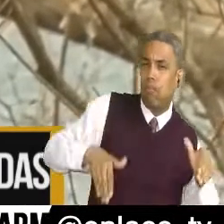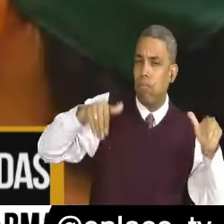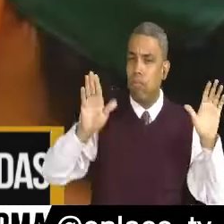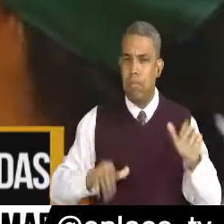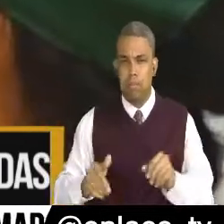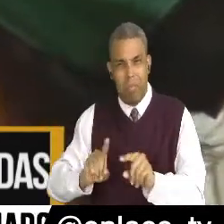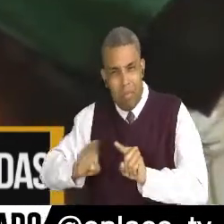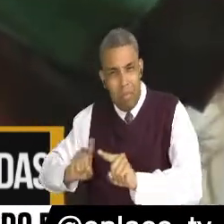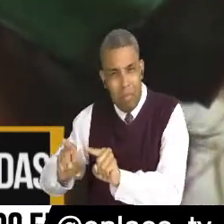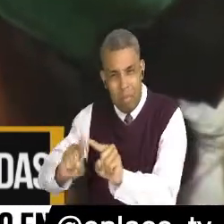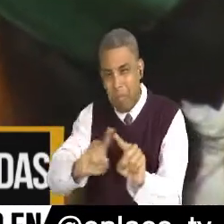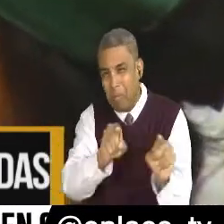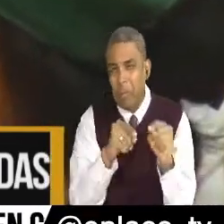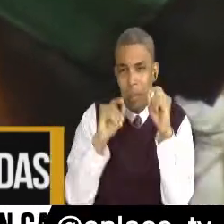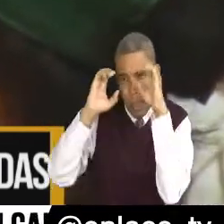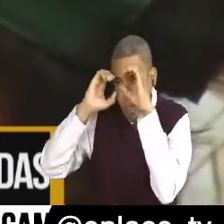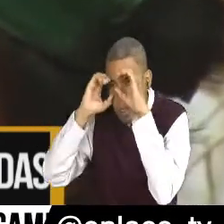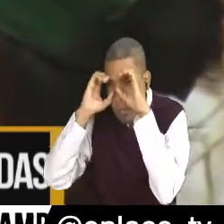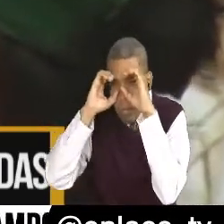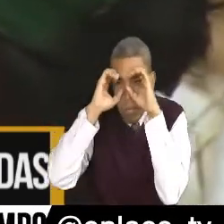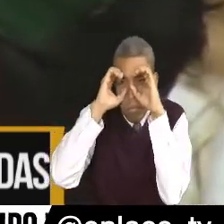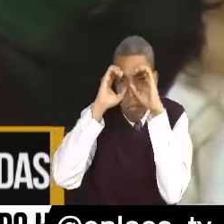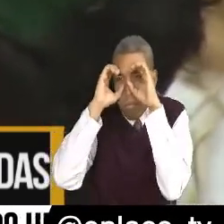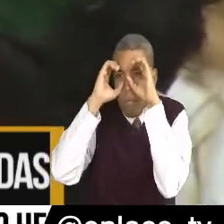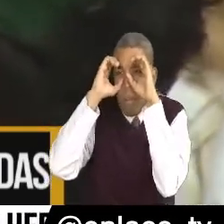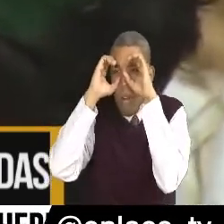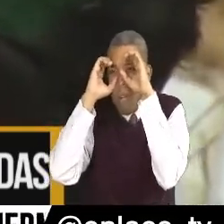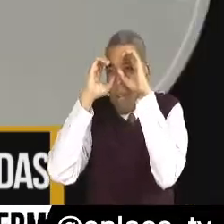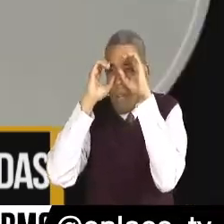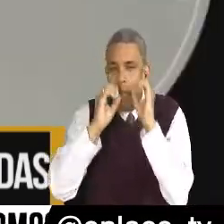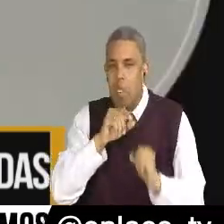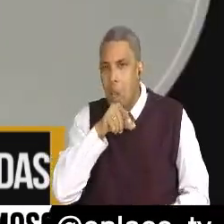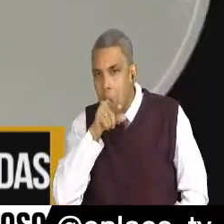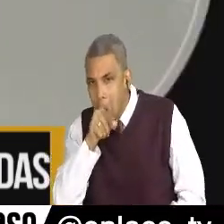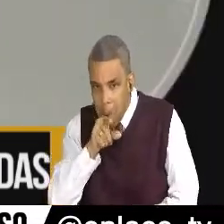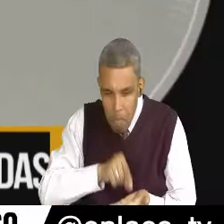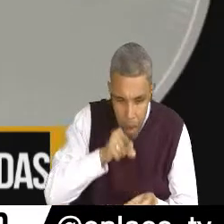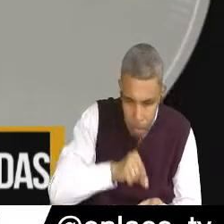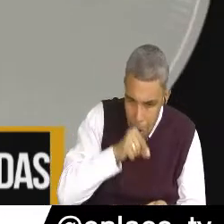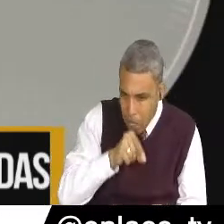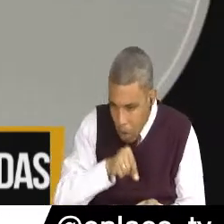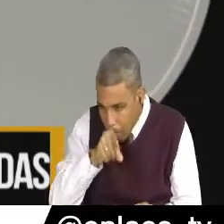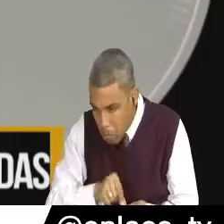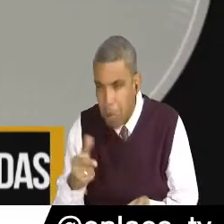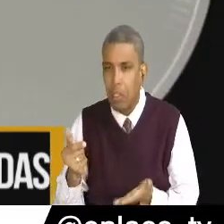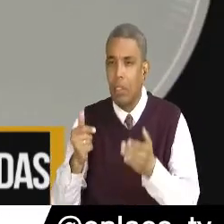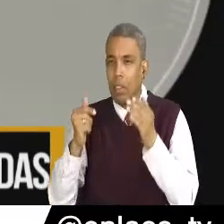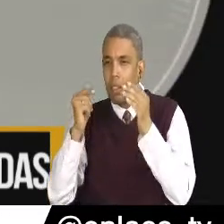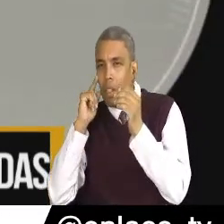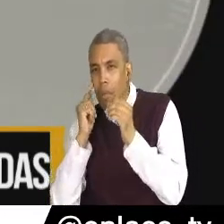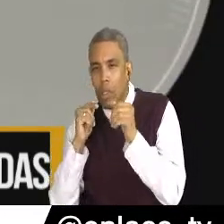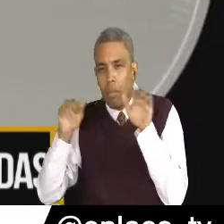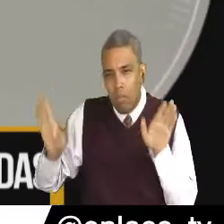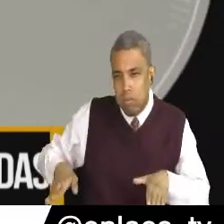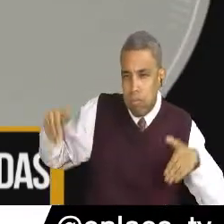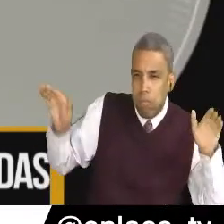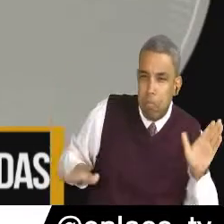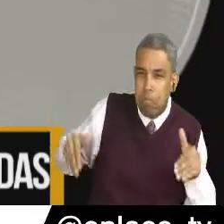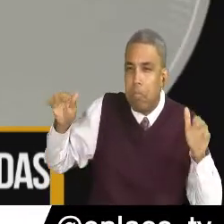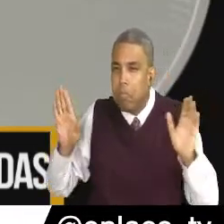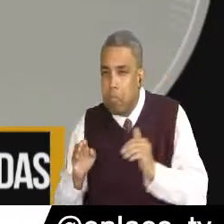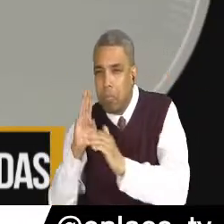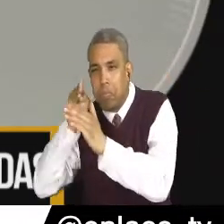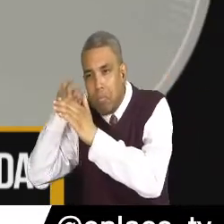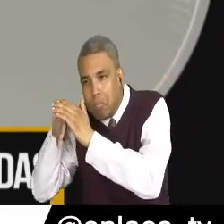objetivo de registrar aspectos de su dieta, identificar sitios utilizados para el refugio y en general conocer su hábitat con mayor